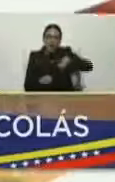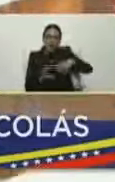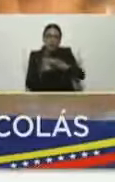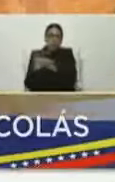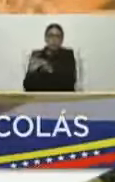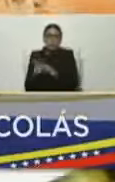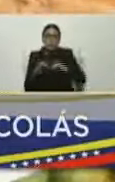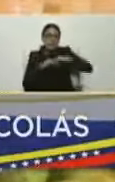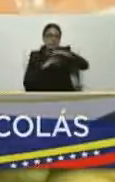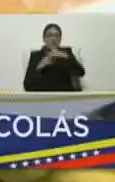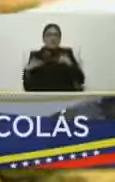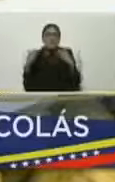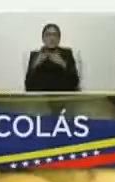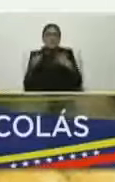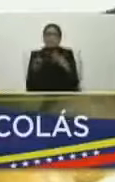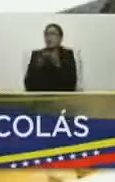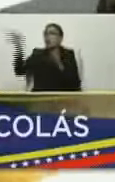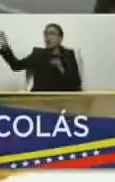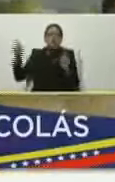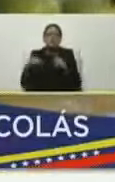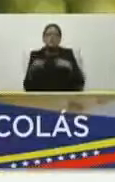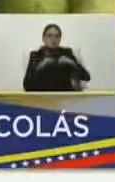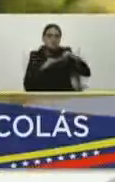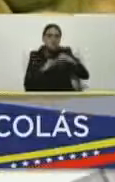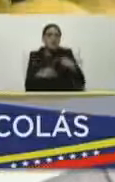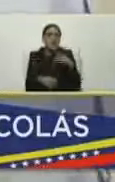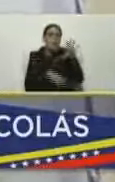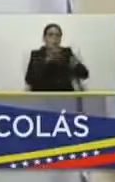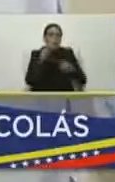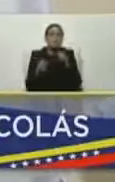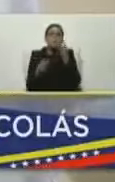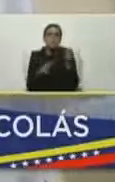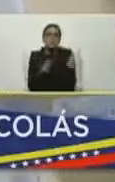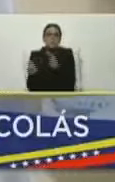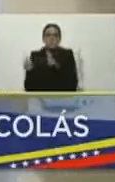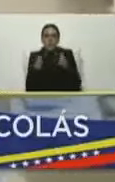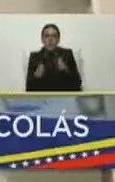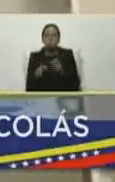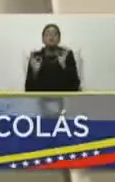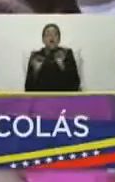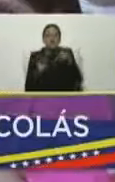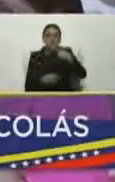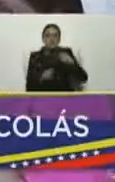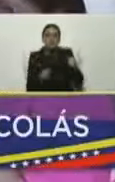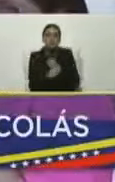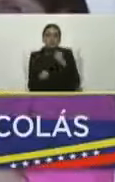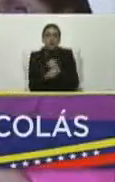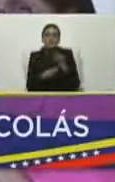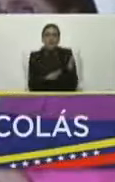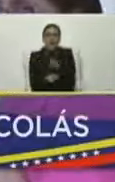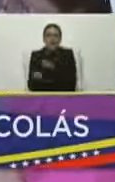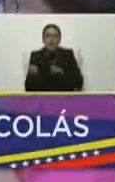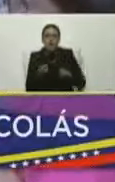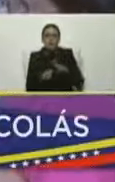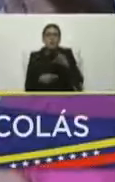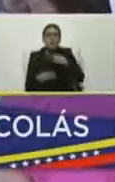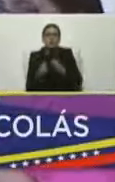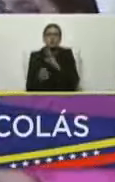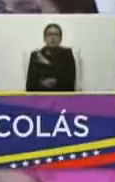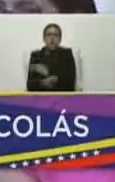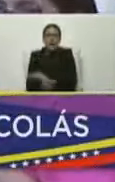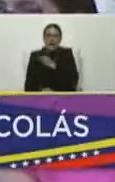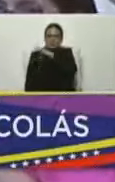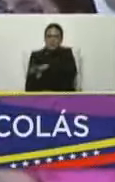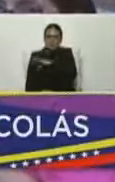Cerca de su casa tienen el producto de buena calidad y muy buen precio. Así tiene que ser la economía, una economía con carácter